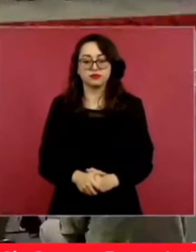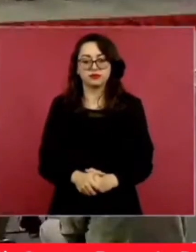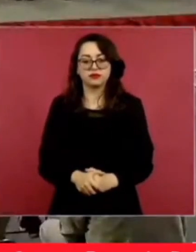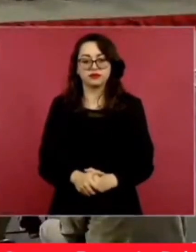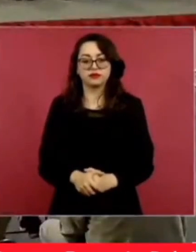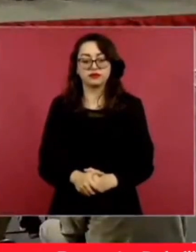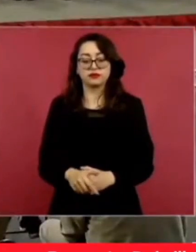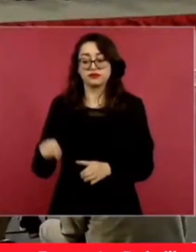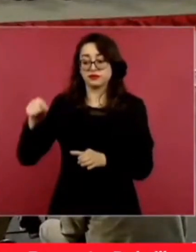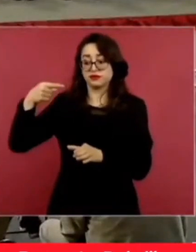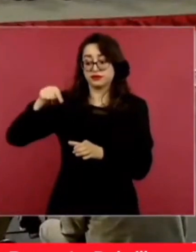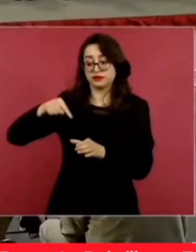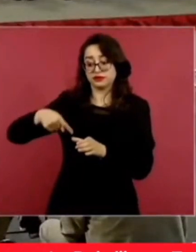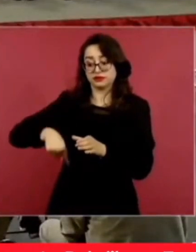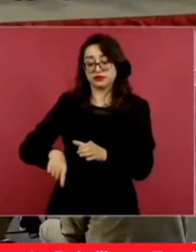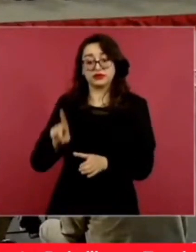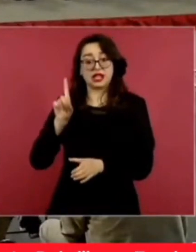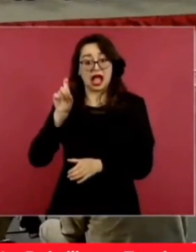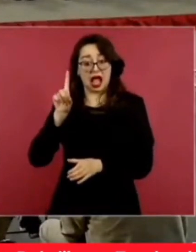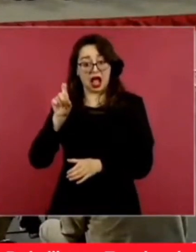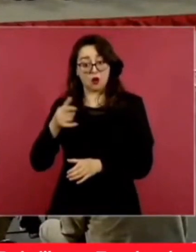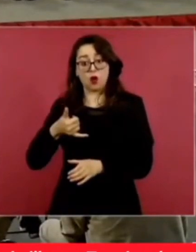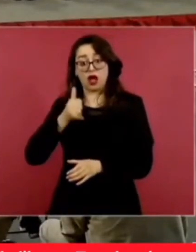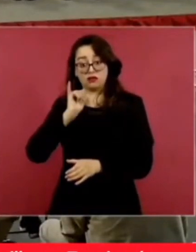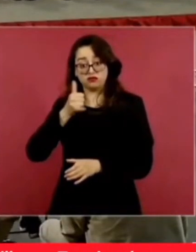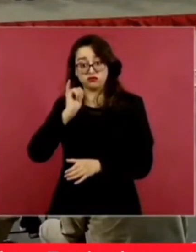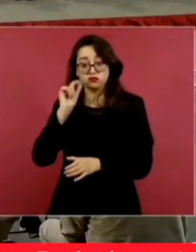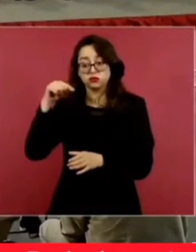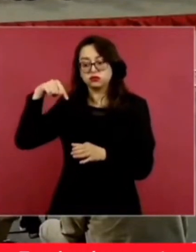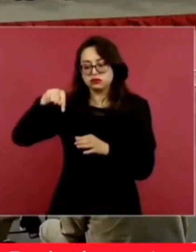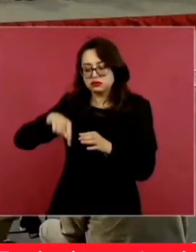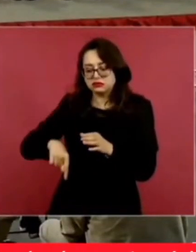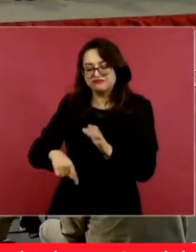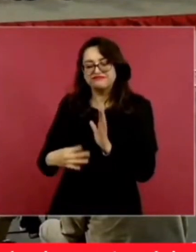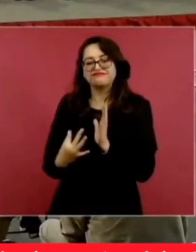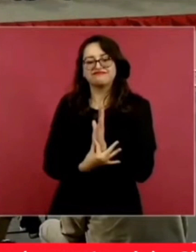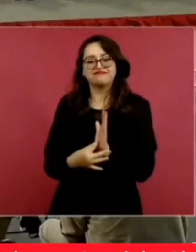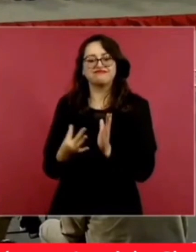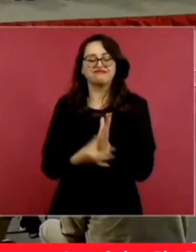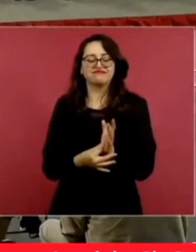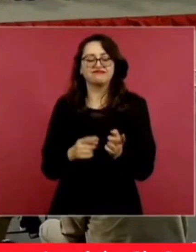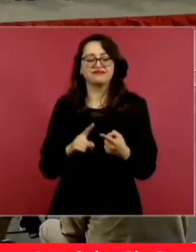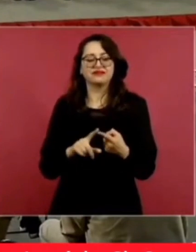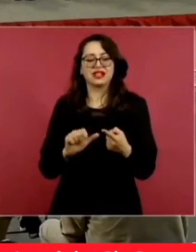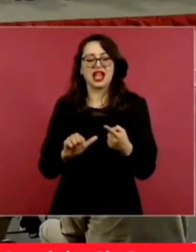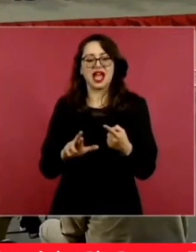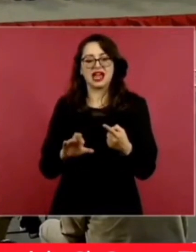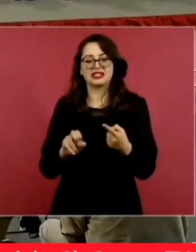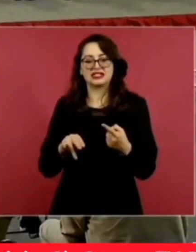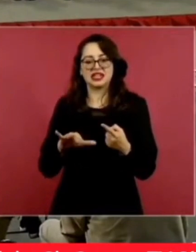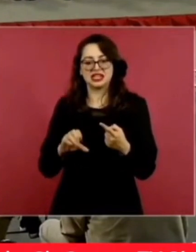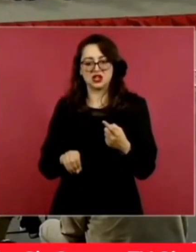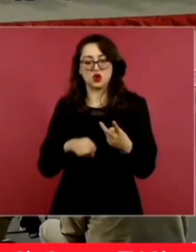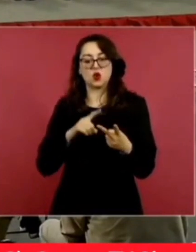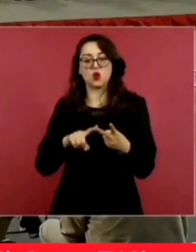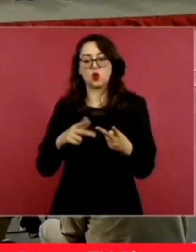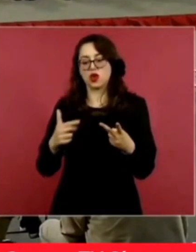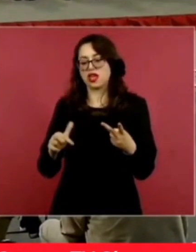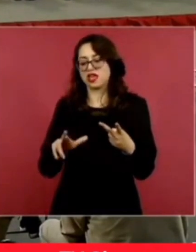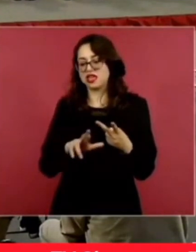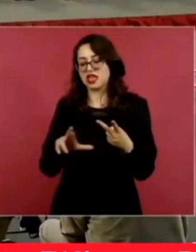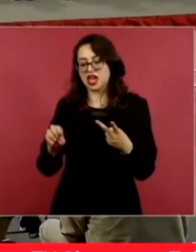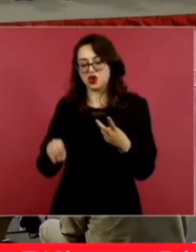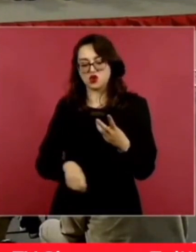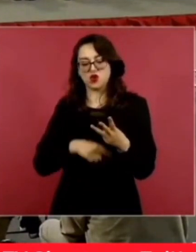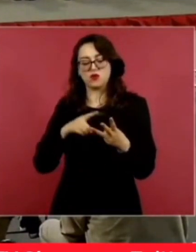pozos de agua potable hay presencia de arsénico, hierro y fluoruros que generan acumulación en seres